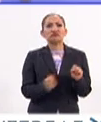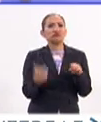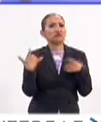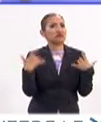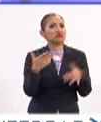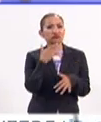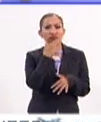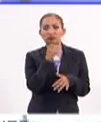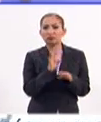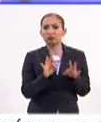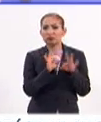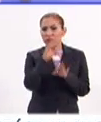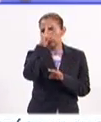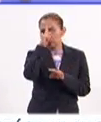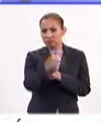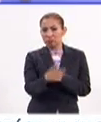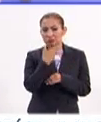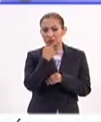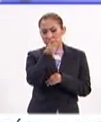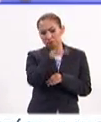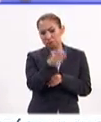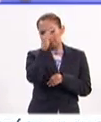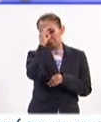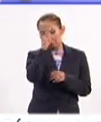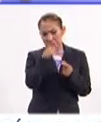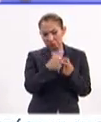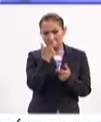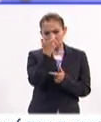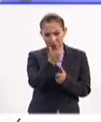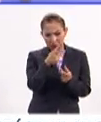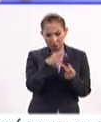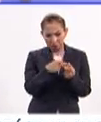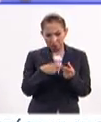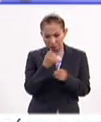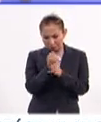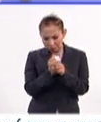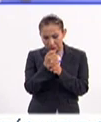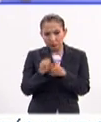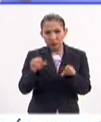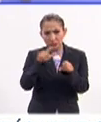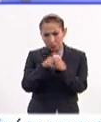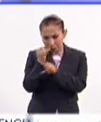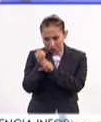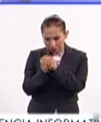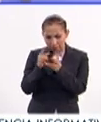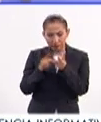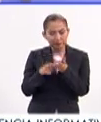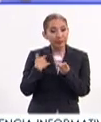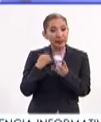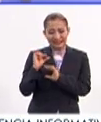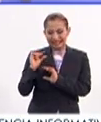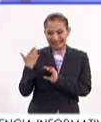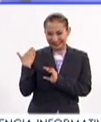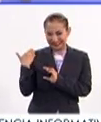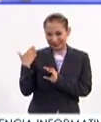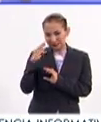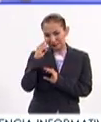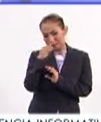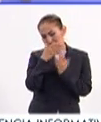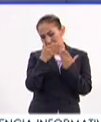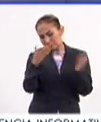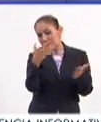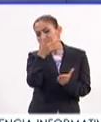gran figura mexicana, un intelectual, economista, sociólogo, etcétera. Y bueno, acabamos de darnos un